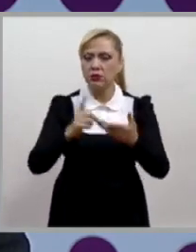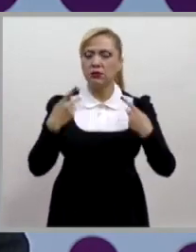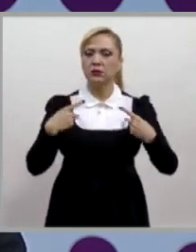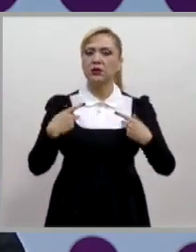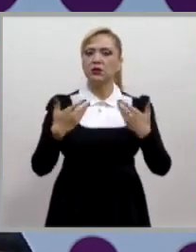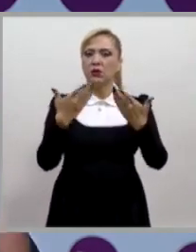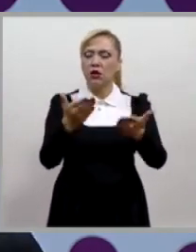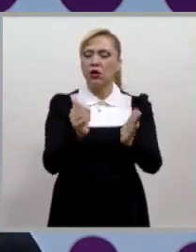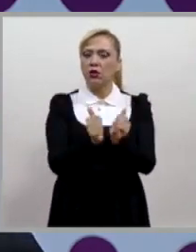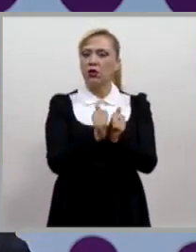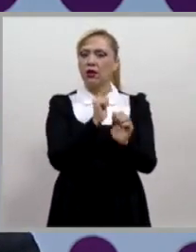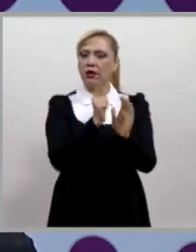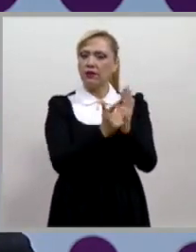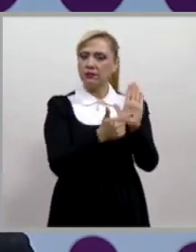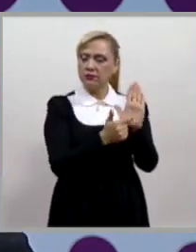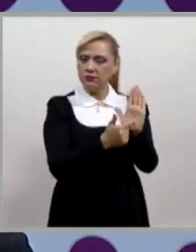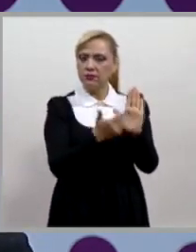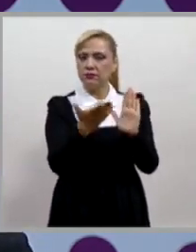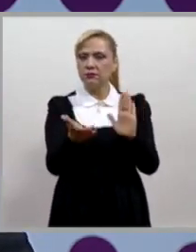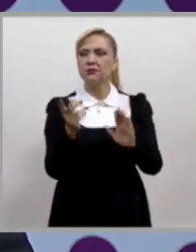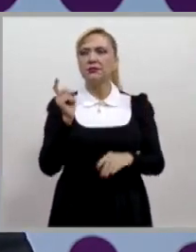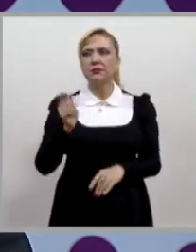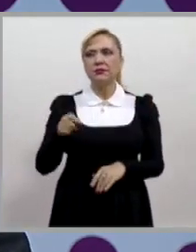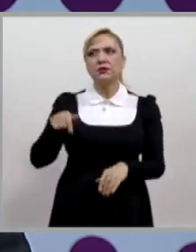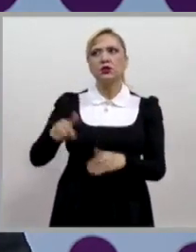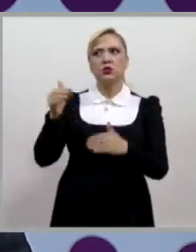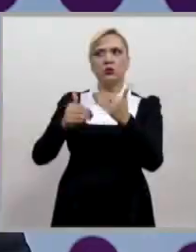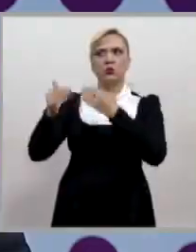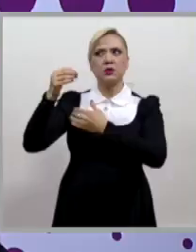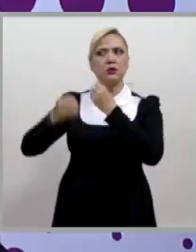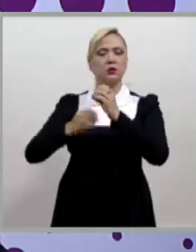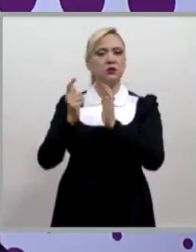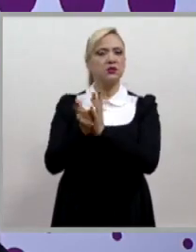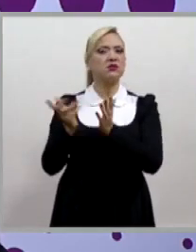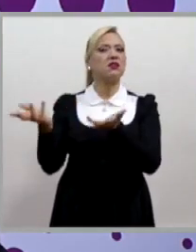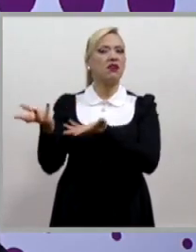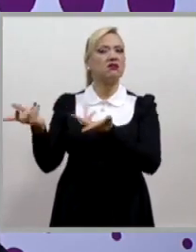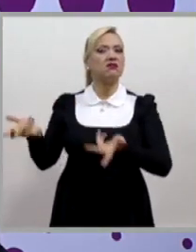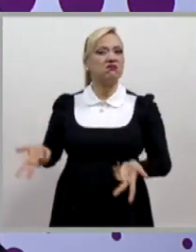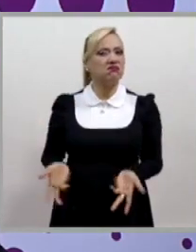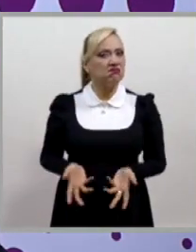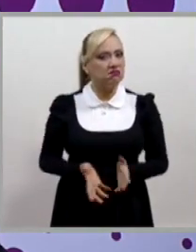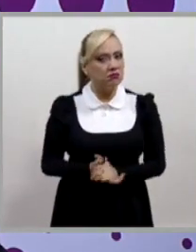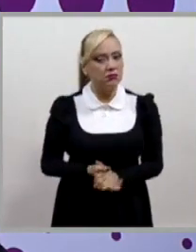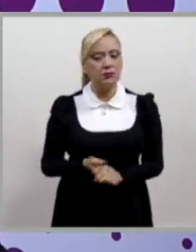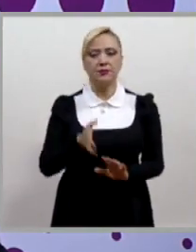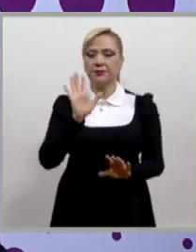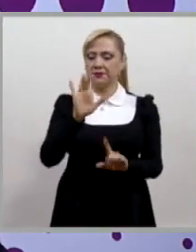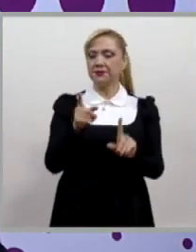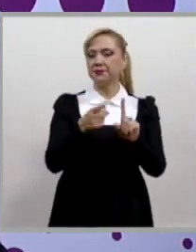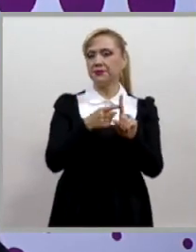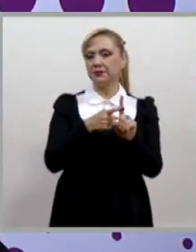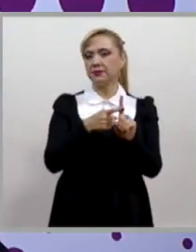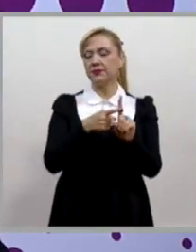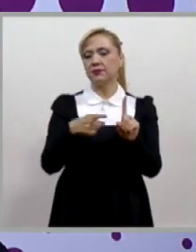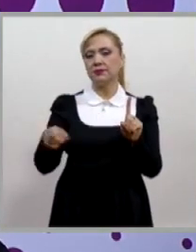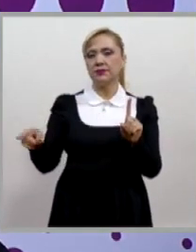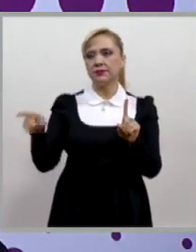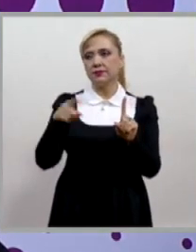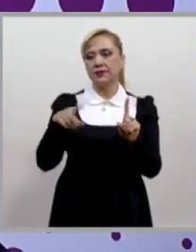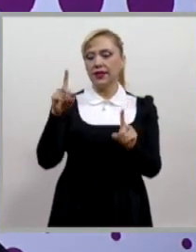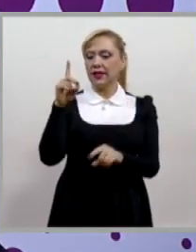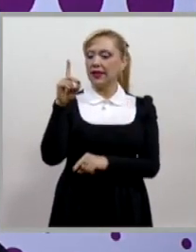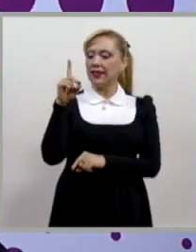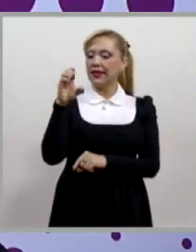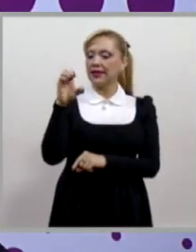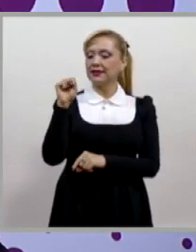nos quieres dar algún ejemplo brevemente sobre cómo lo ha hecho la Suprema Corte. Pues primero que me gustaría señalar que los famosos DESCA, como